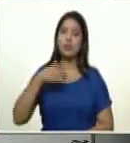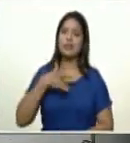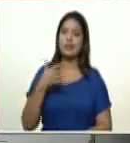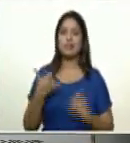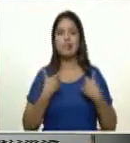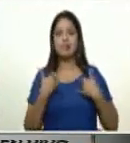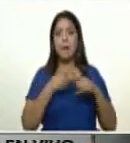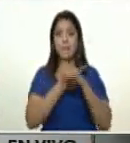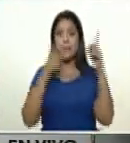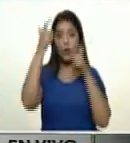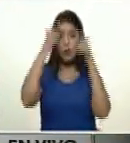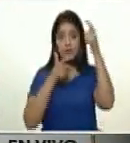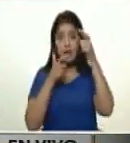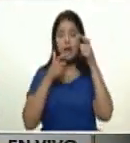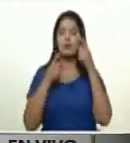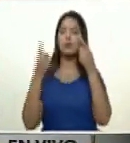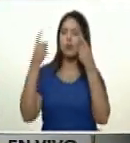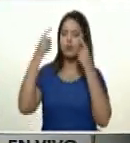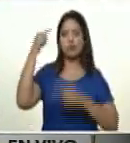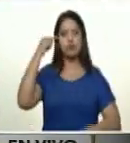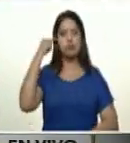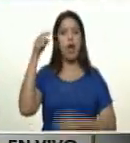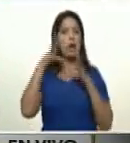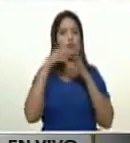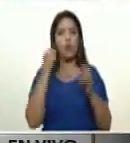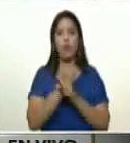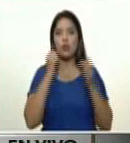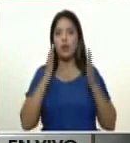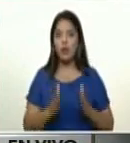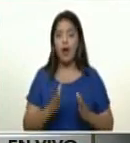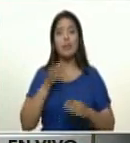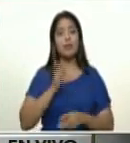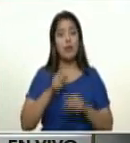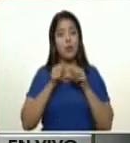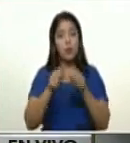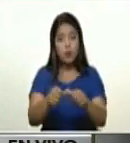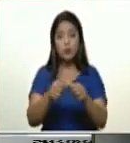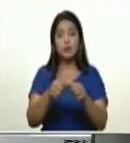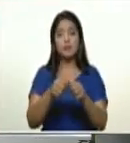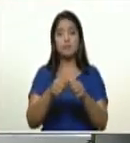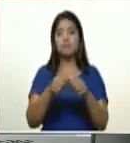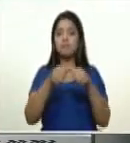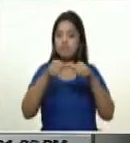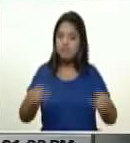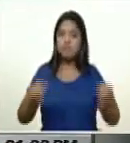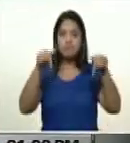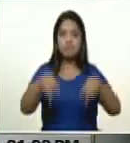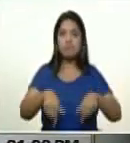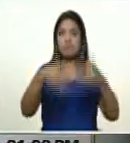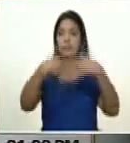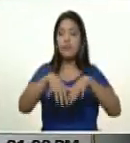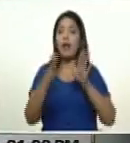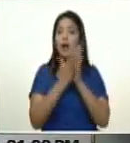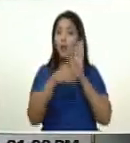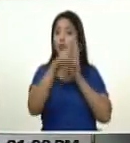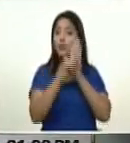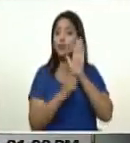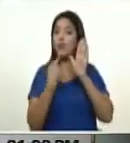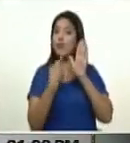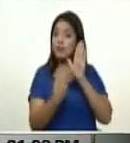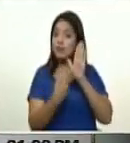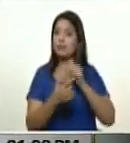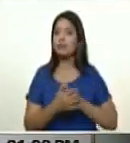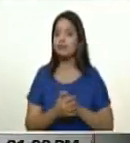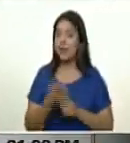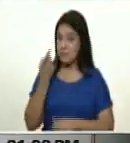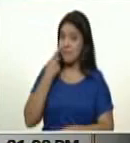gracias al comandante Chávez, que nos inculcó a la mente a todos los trabajadores de mantener los puestos de trabajo, como lo dice la Constitución Bolivariana. Gracias a